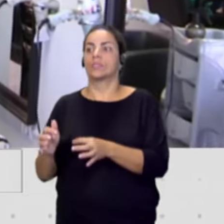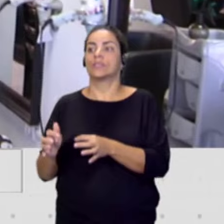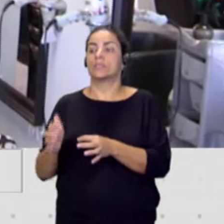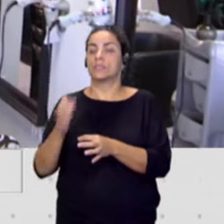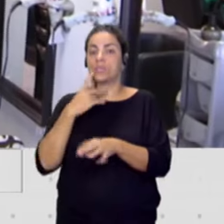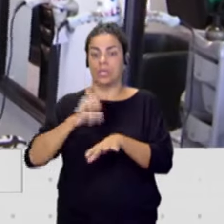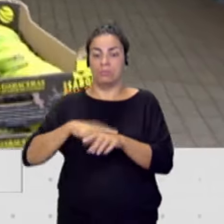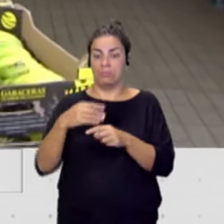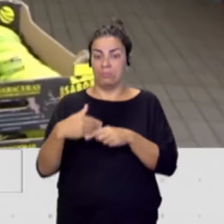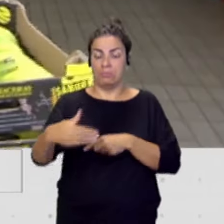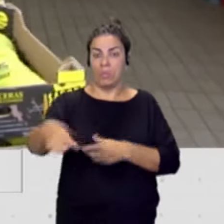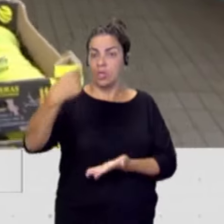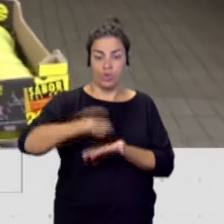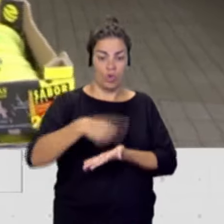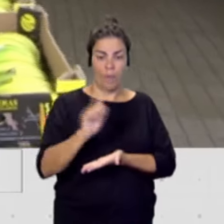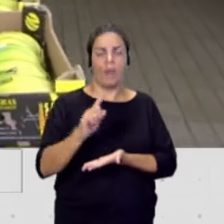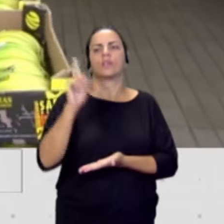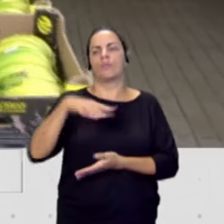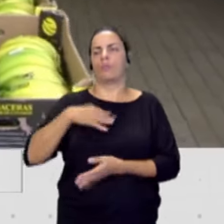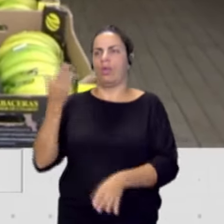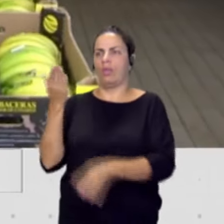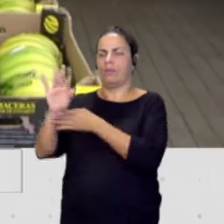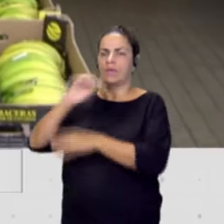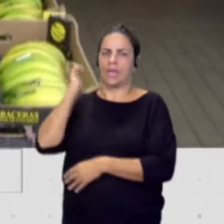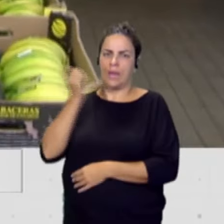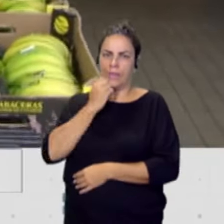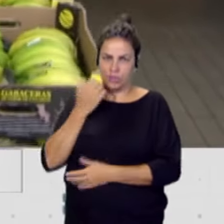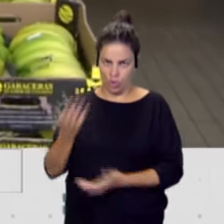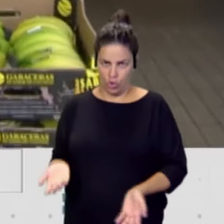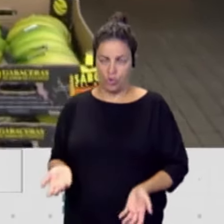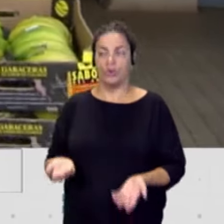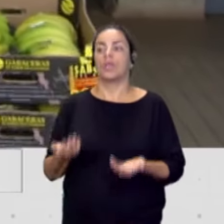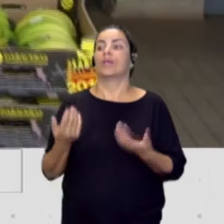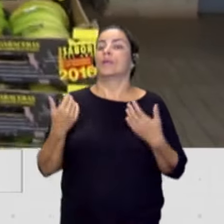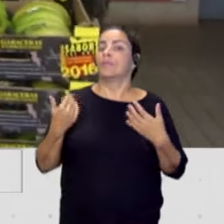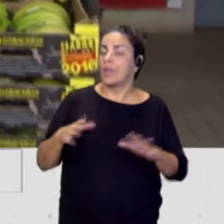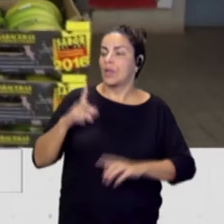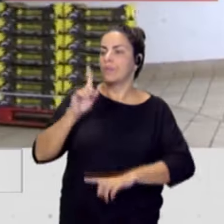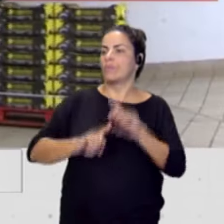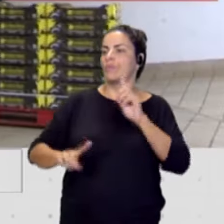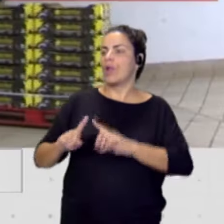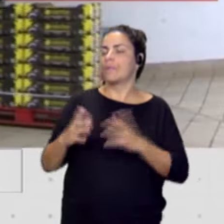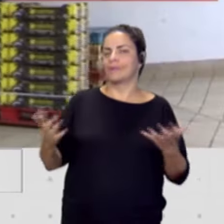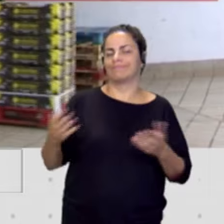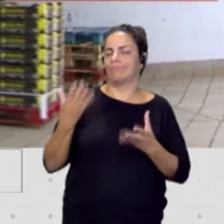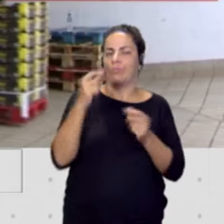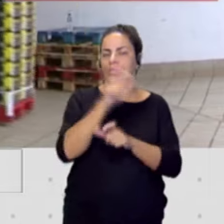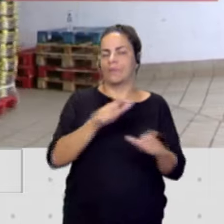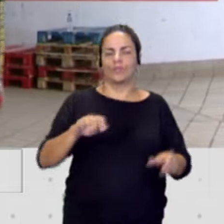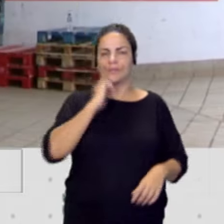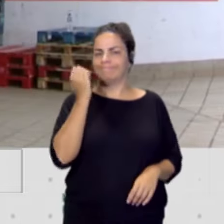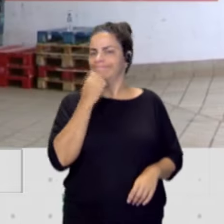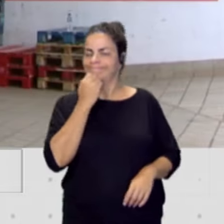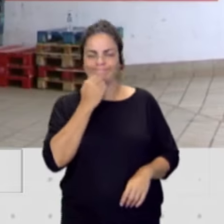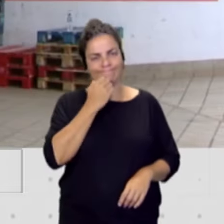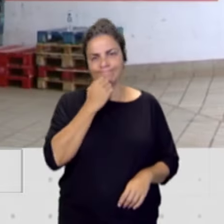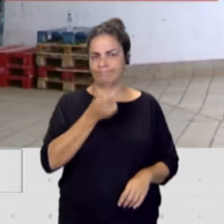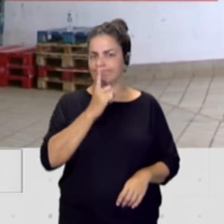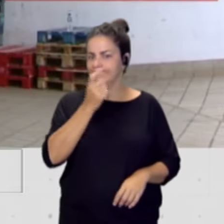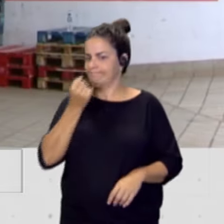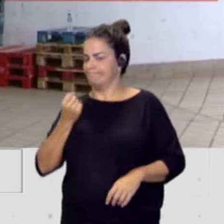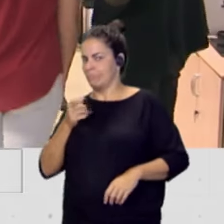abonadas, pues una reclamación jurídica, claro que sí. Pero el problema es, mucha gente no lo reclama por las amenazas que se realizan